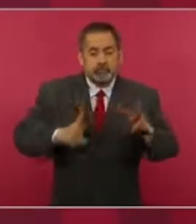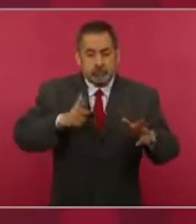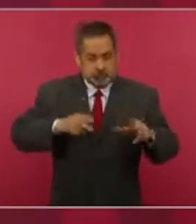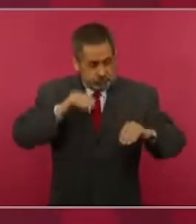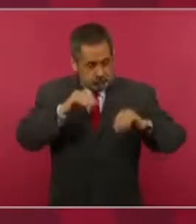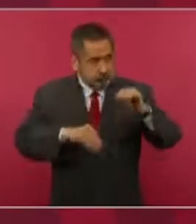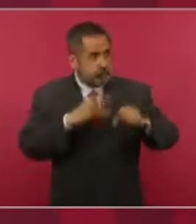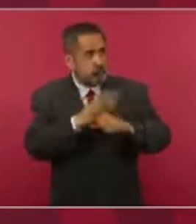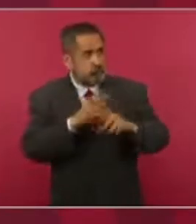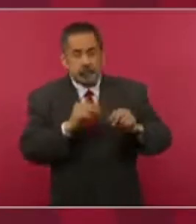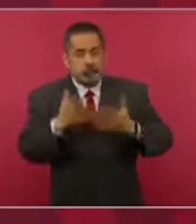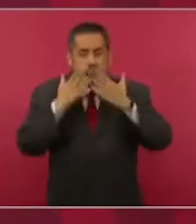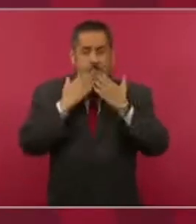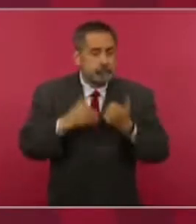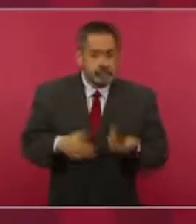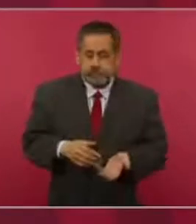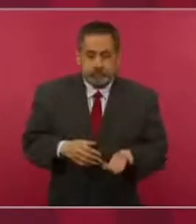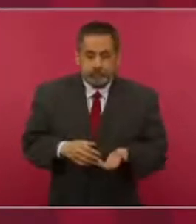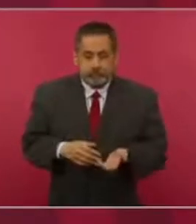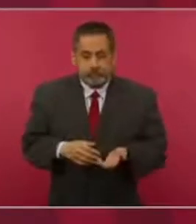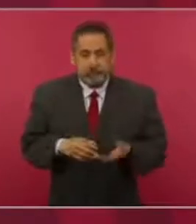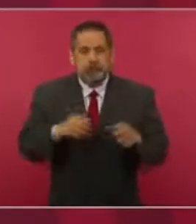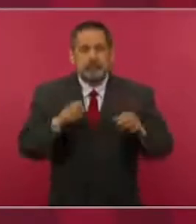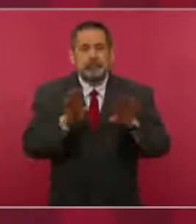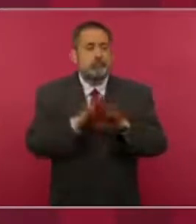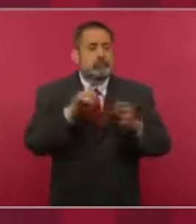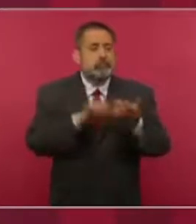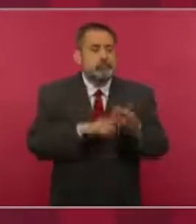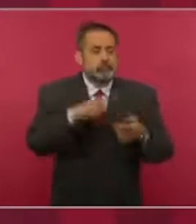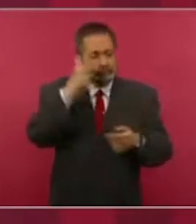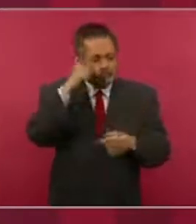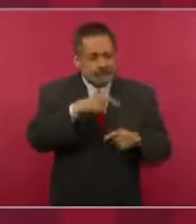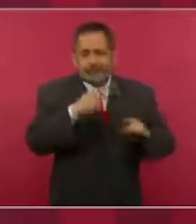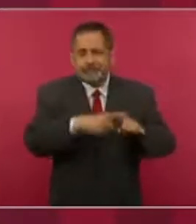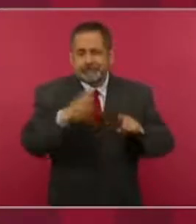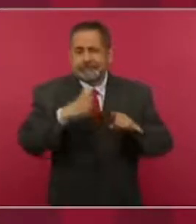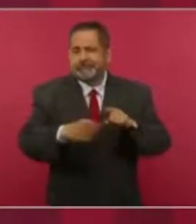No hay plantas de licuefacción para poder